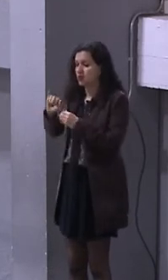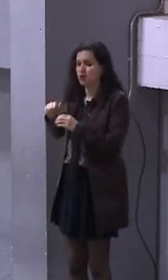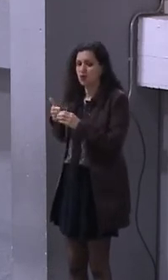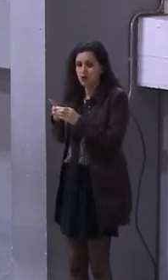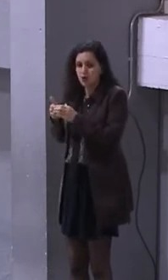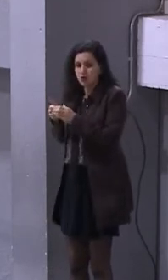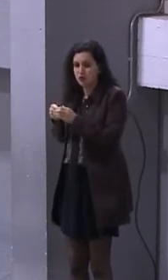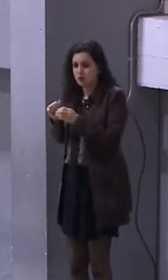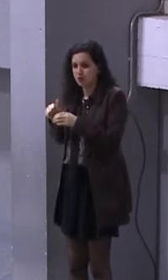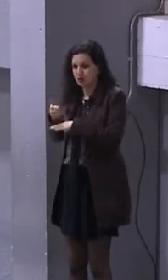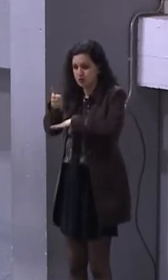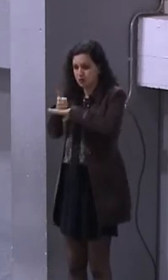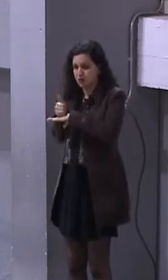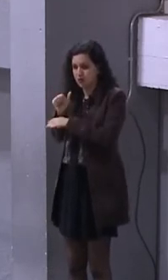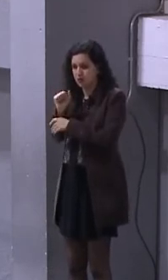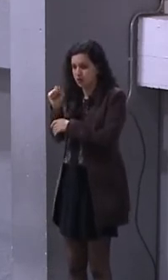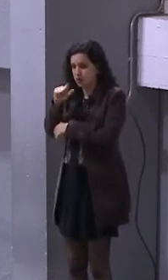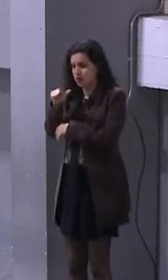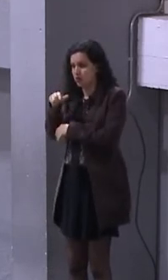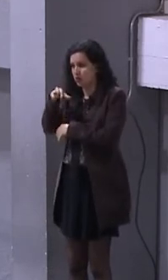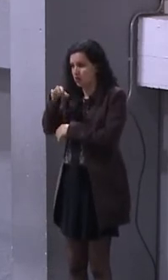de ASPO, a